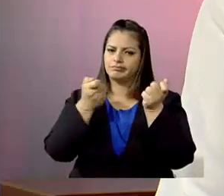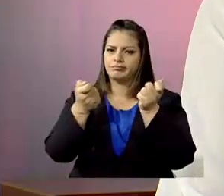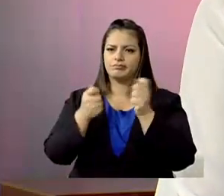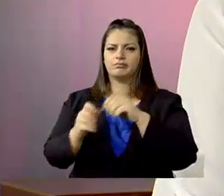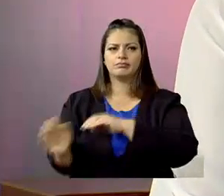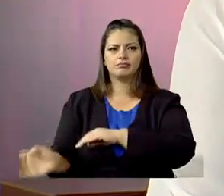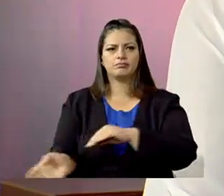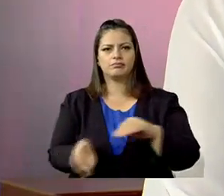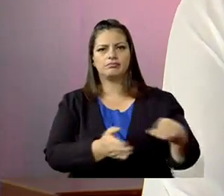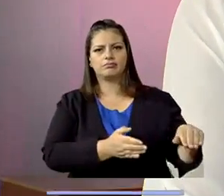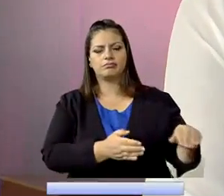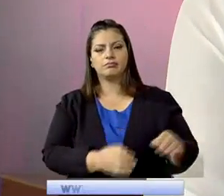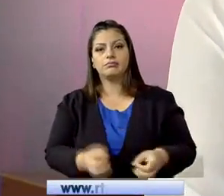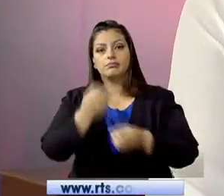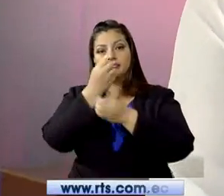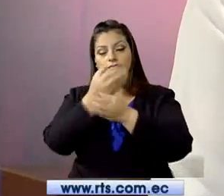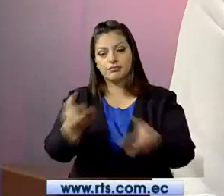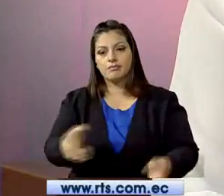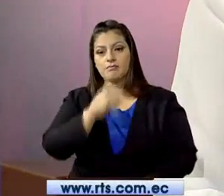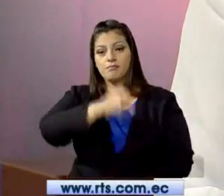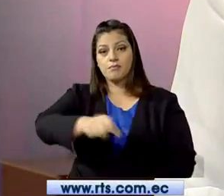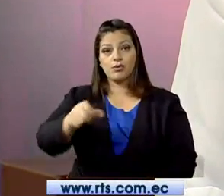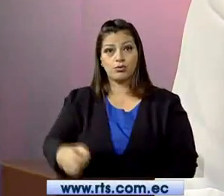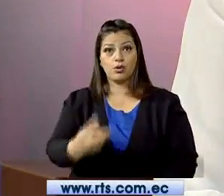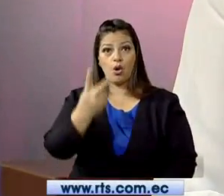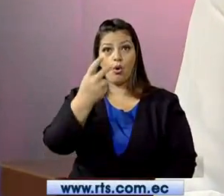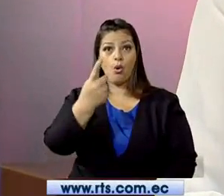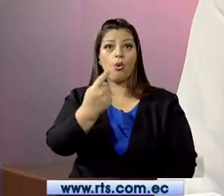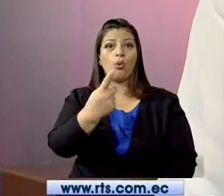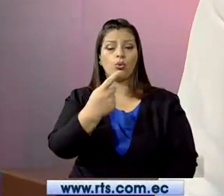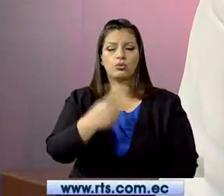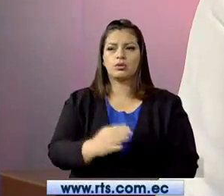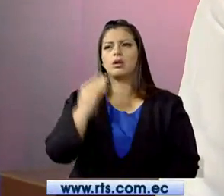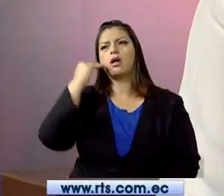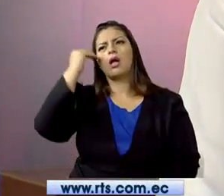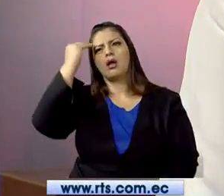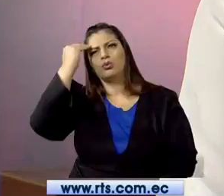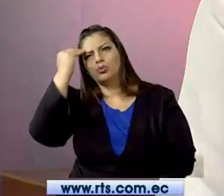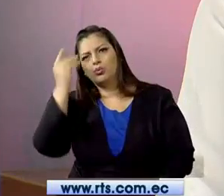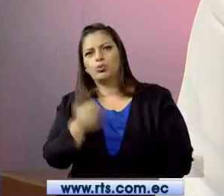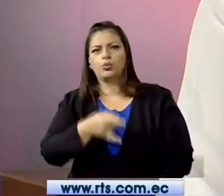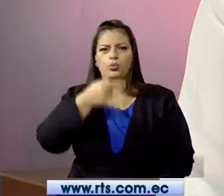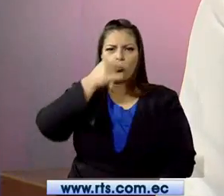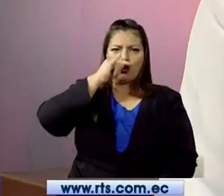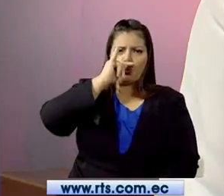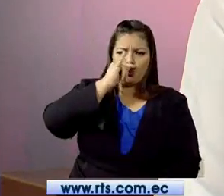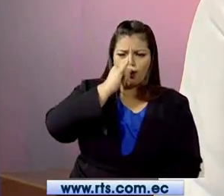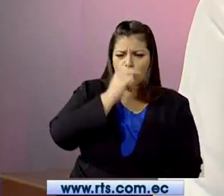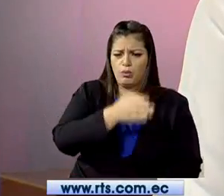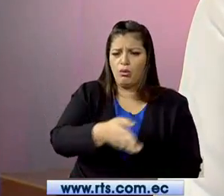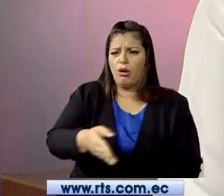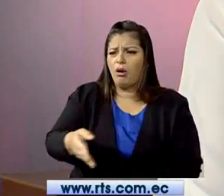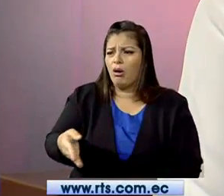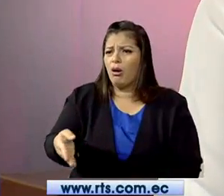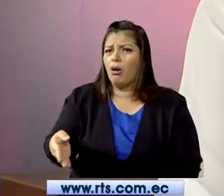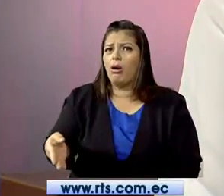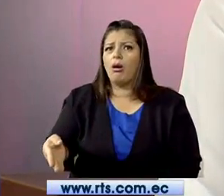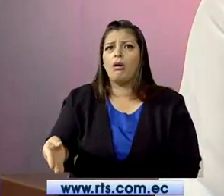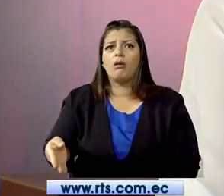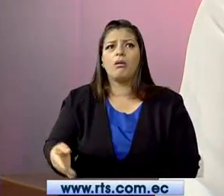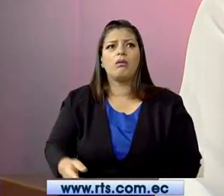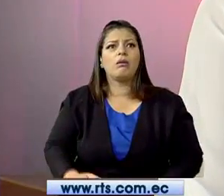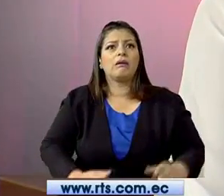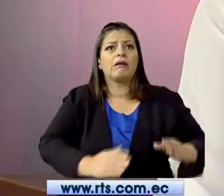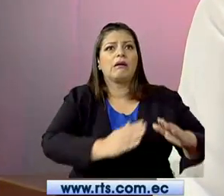11 personas entre adultos y niños se quedaron en la calle tras un incendio que consumió rápidamente tres